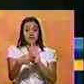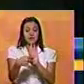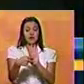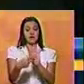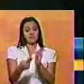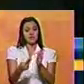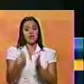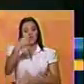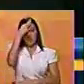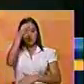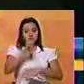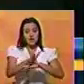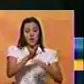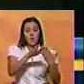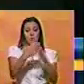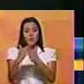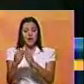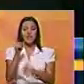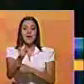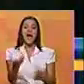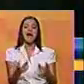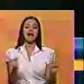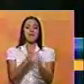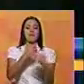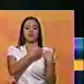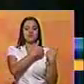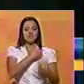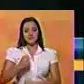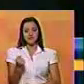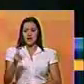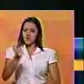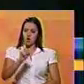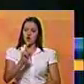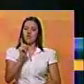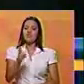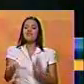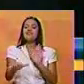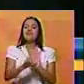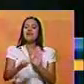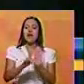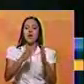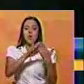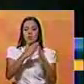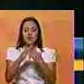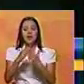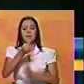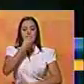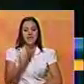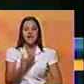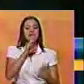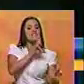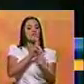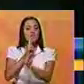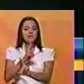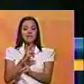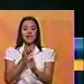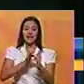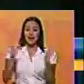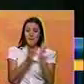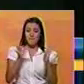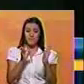consejos comunales se conviertan en policía, sino que haya una policía más cerca de la comunidad, que dé respuesta más